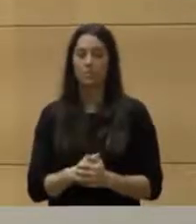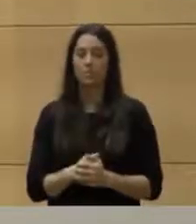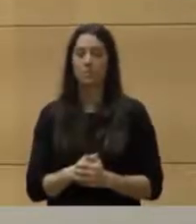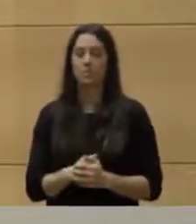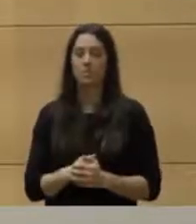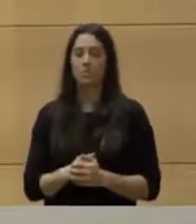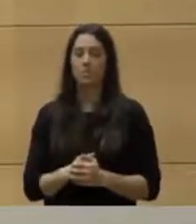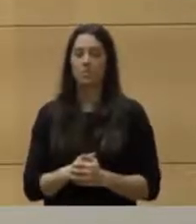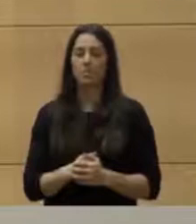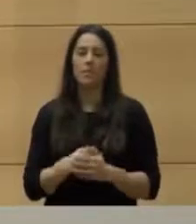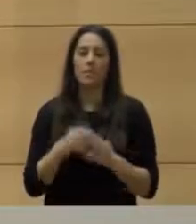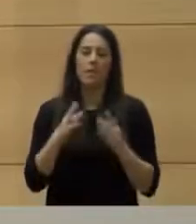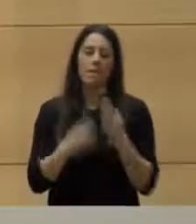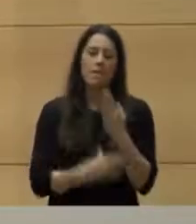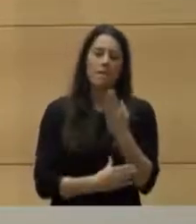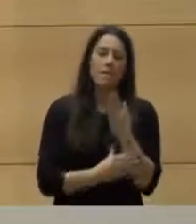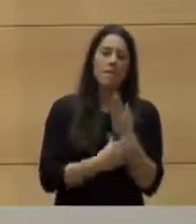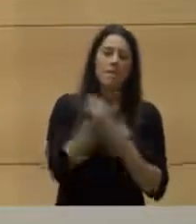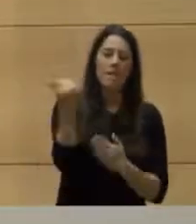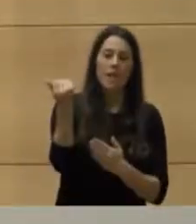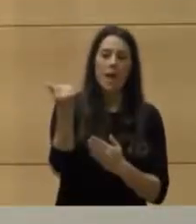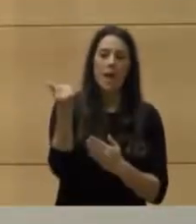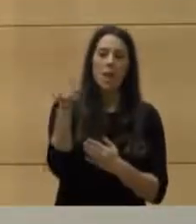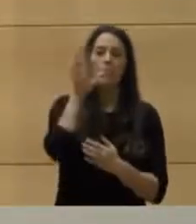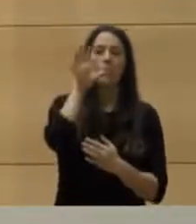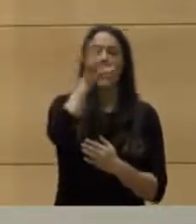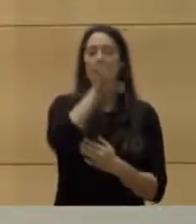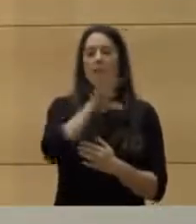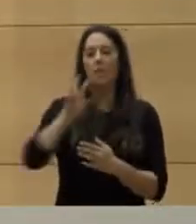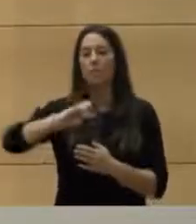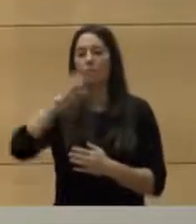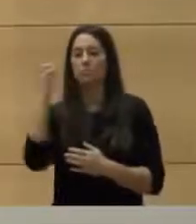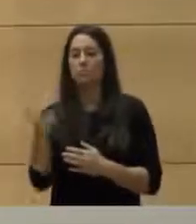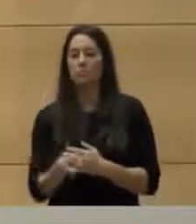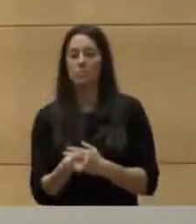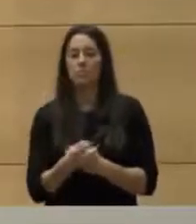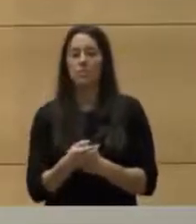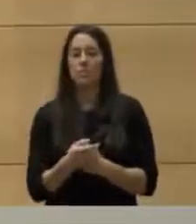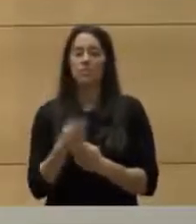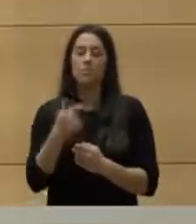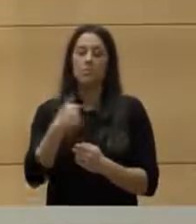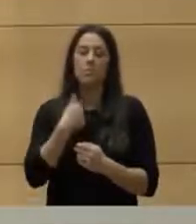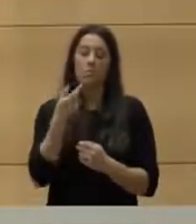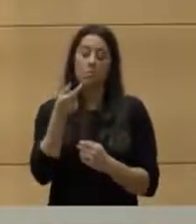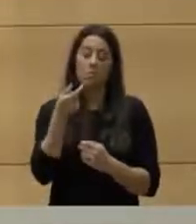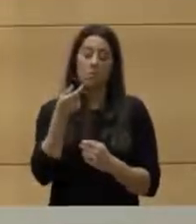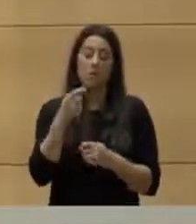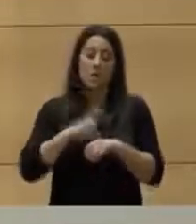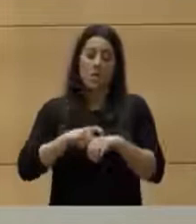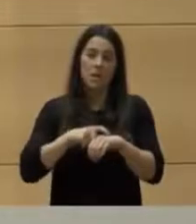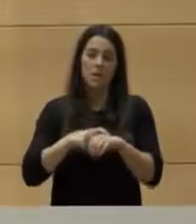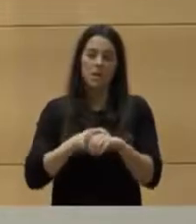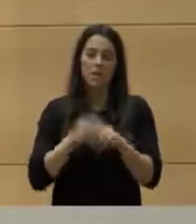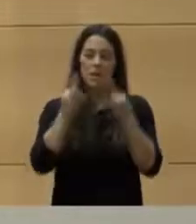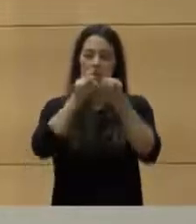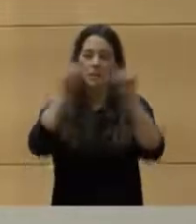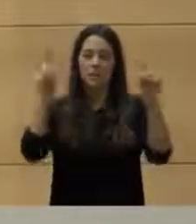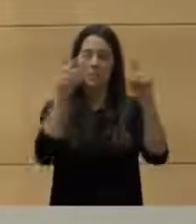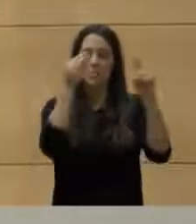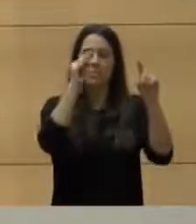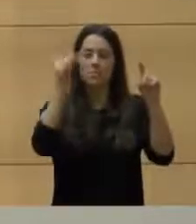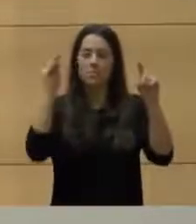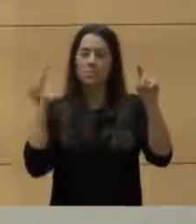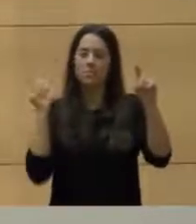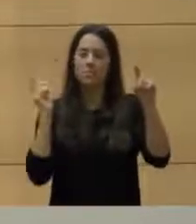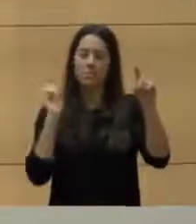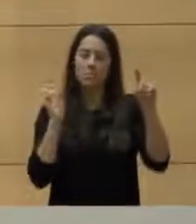lo de federal, plurinacional y solidaria son adjetivos, características que yo no pondría nunca en el título. Me contentaría con